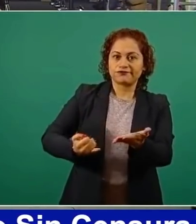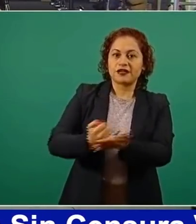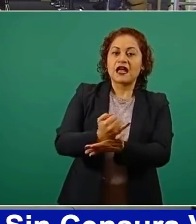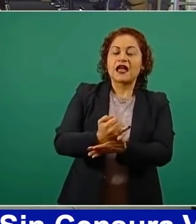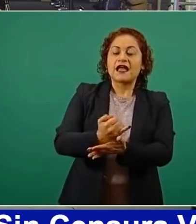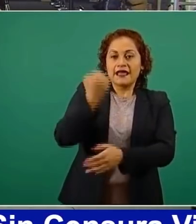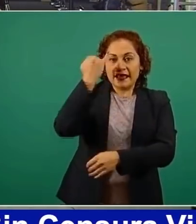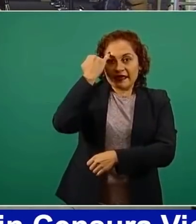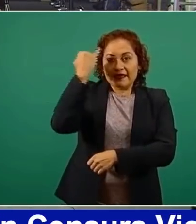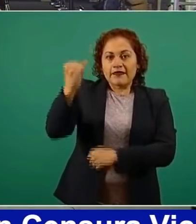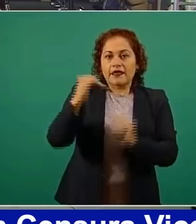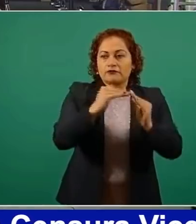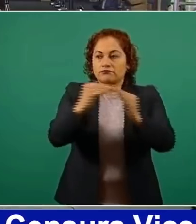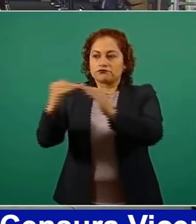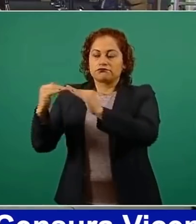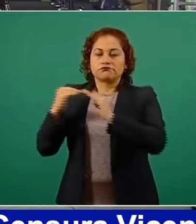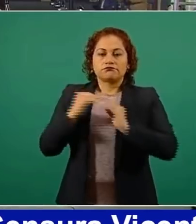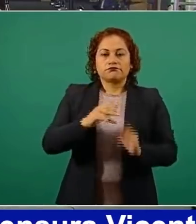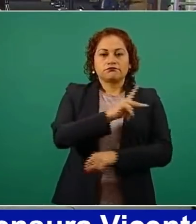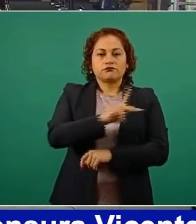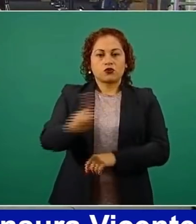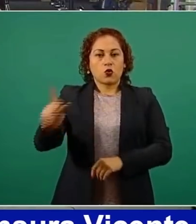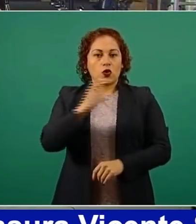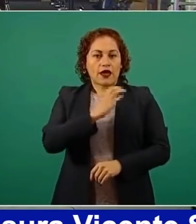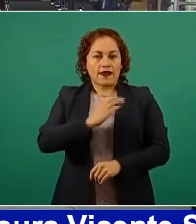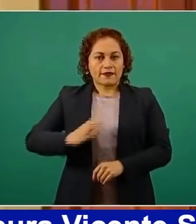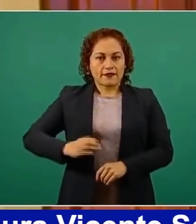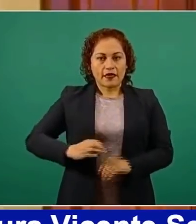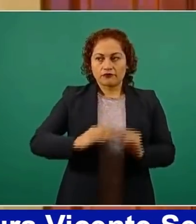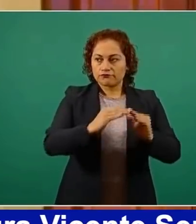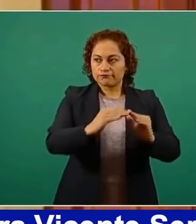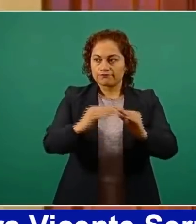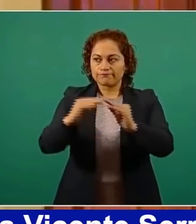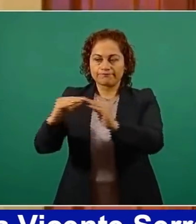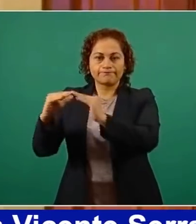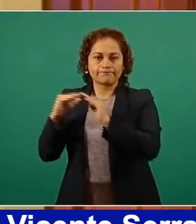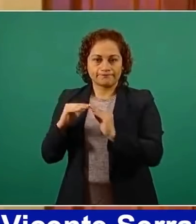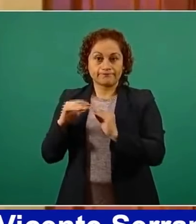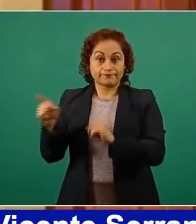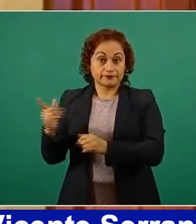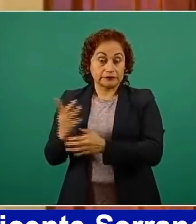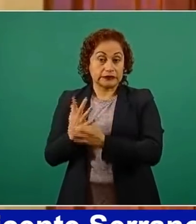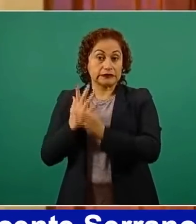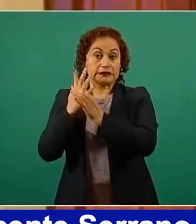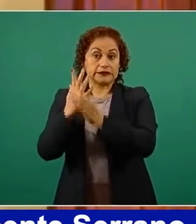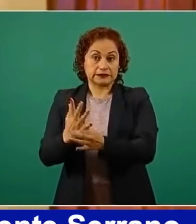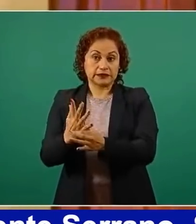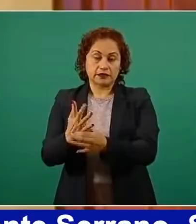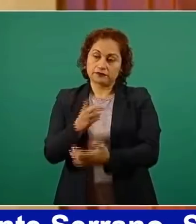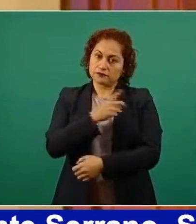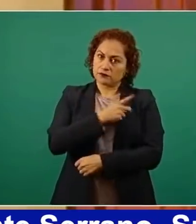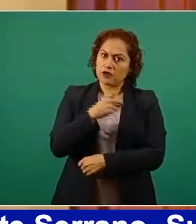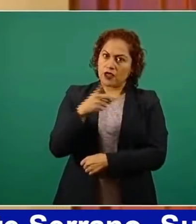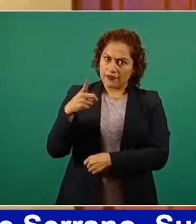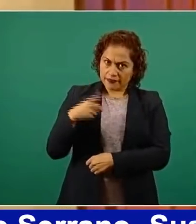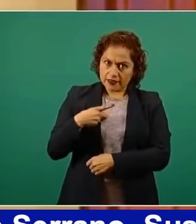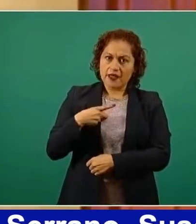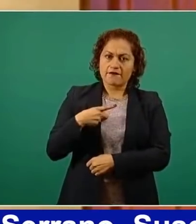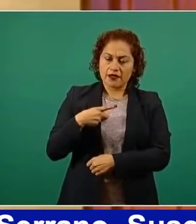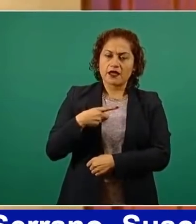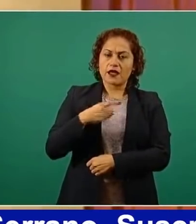los candidatos. Decía, lo prudente y justo es colocar a unos y